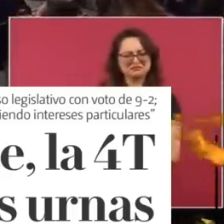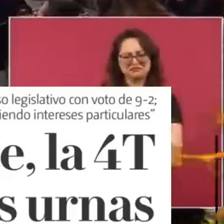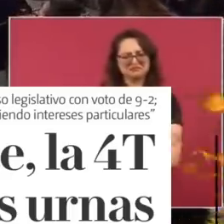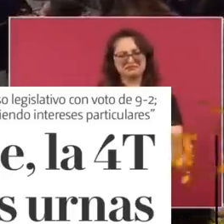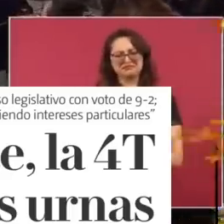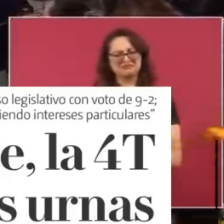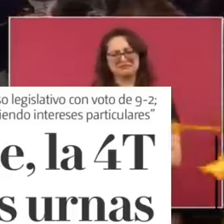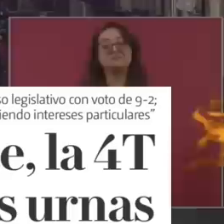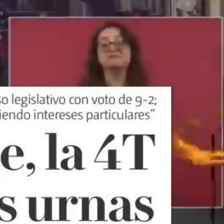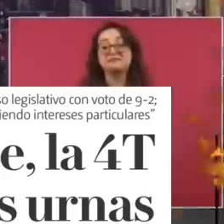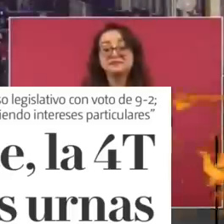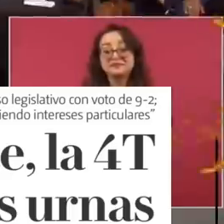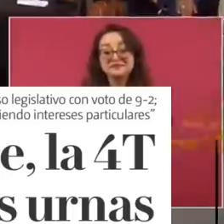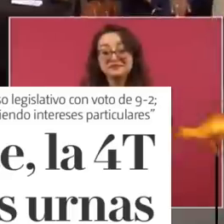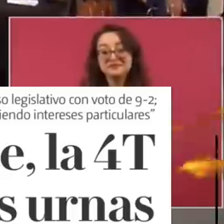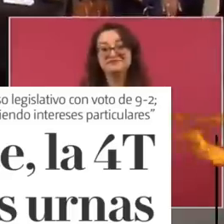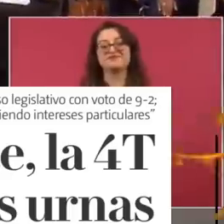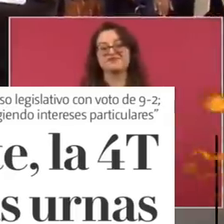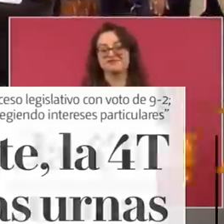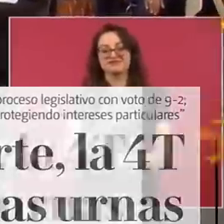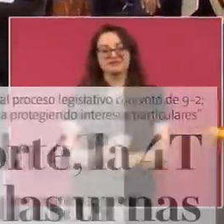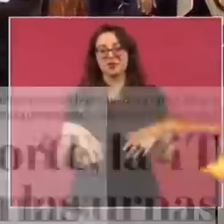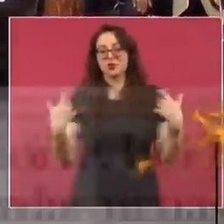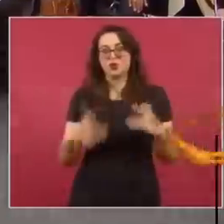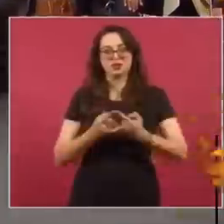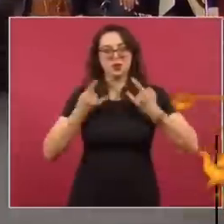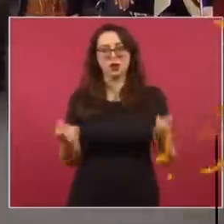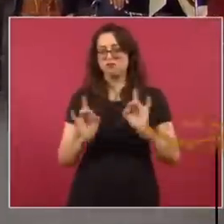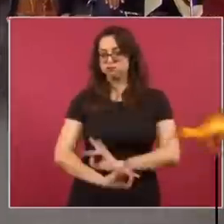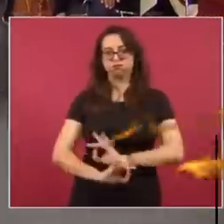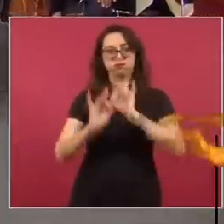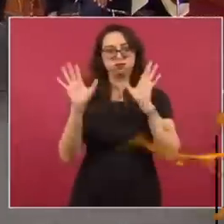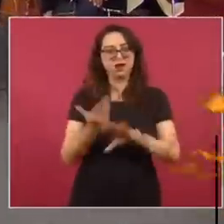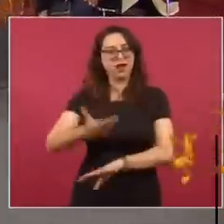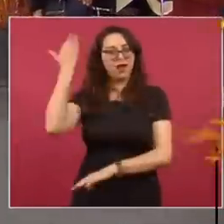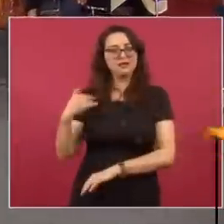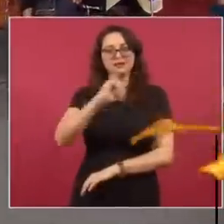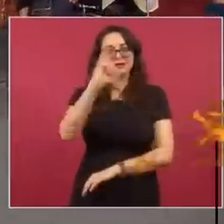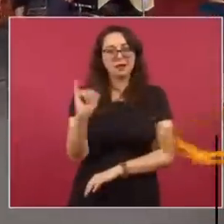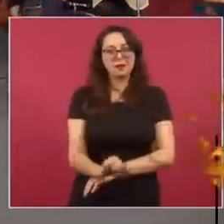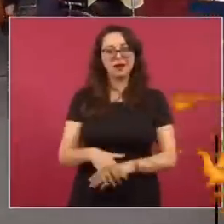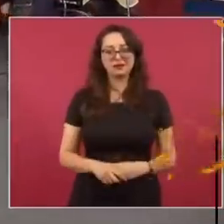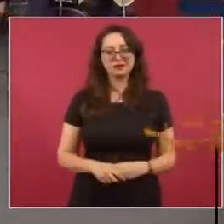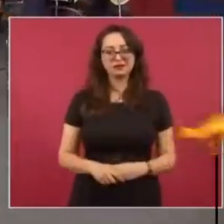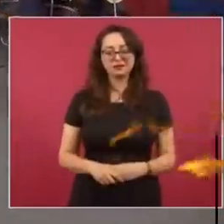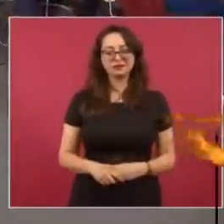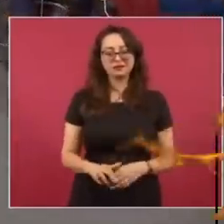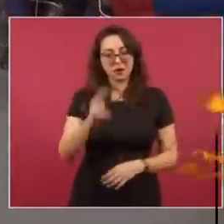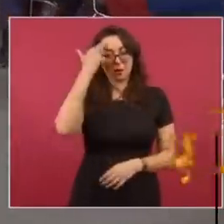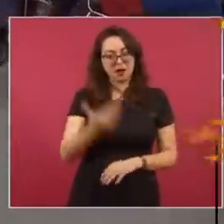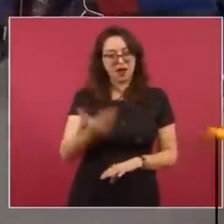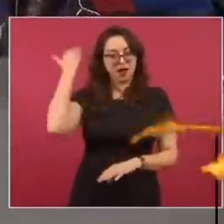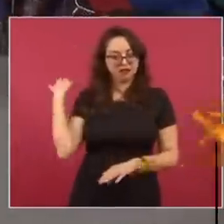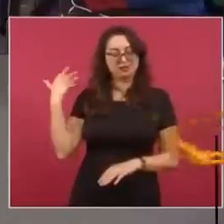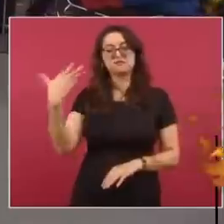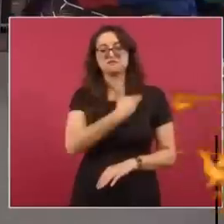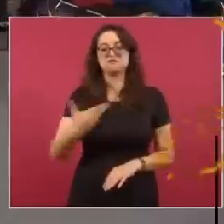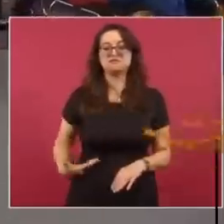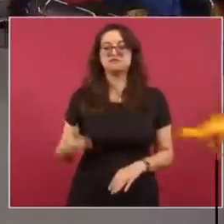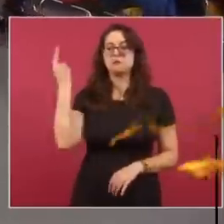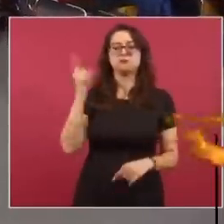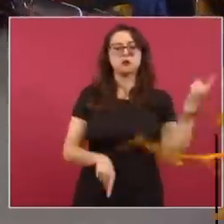corresponde al Poder Legislativo. Son momentos estelares en la historia de México. ¿Esto cuándo se había visto? ¿Cuándo el Poder Judicial se había